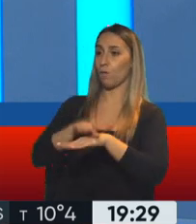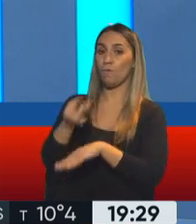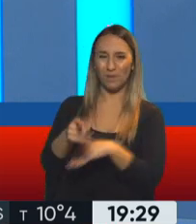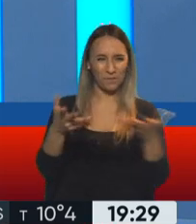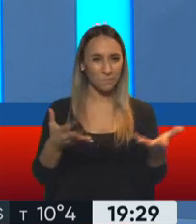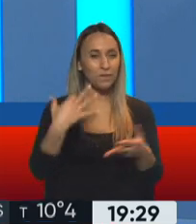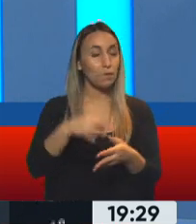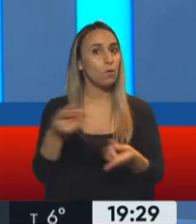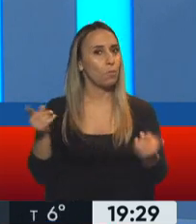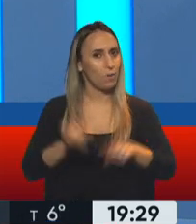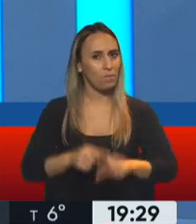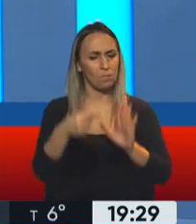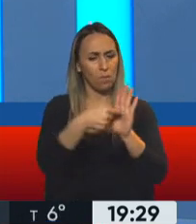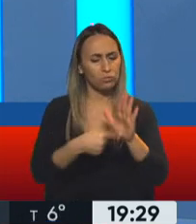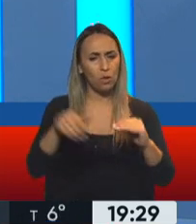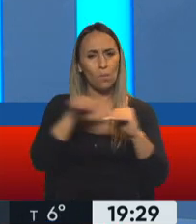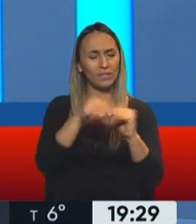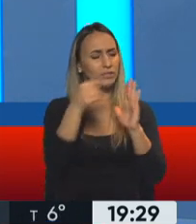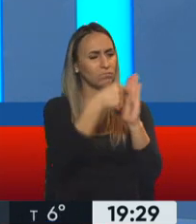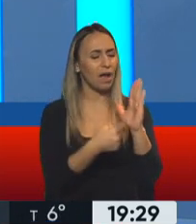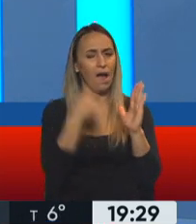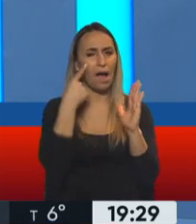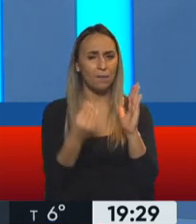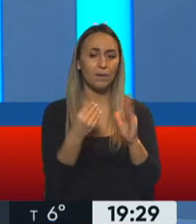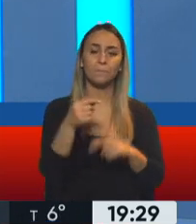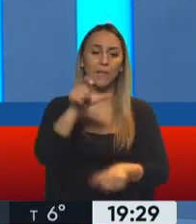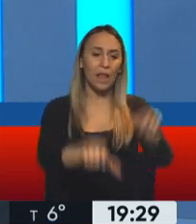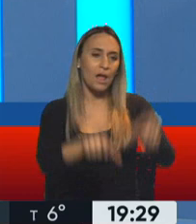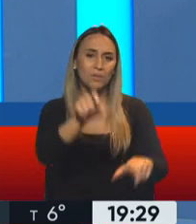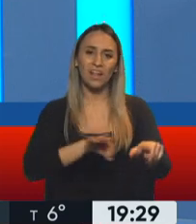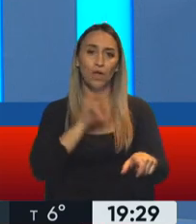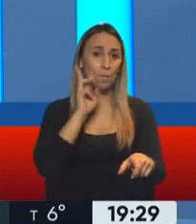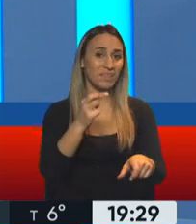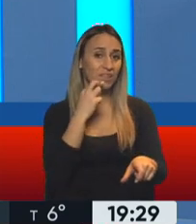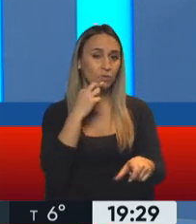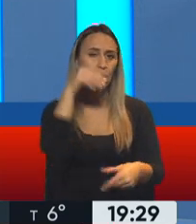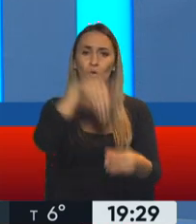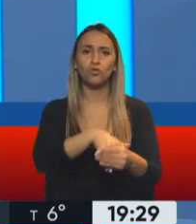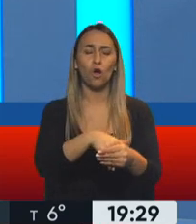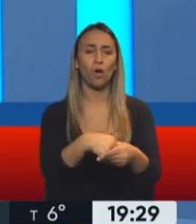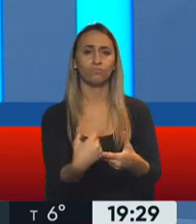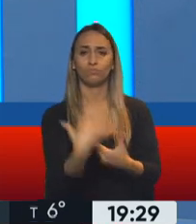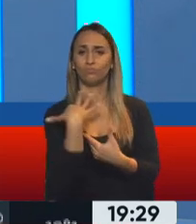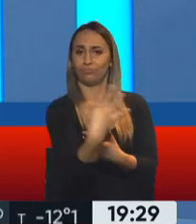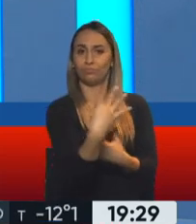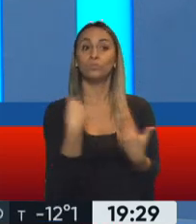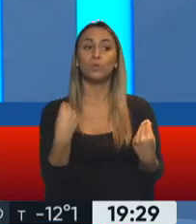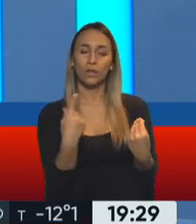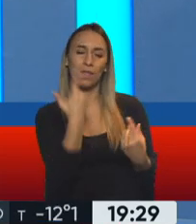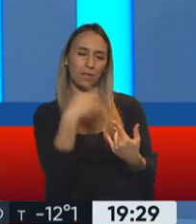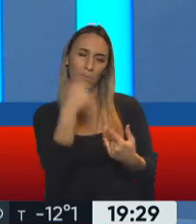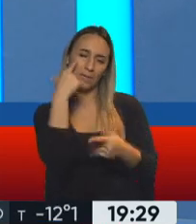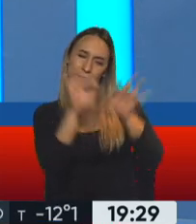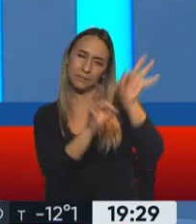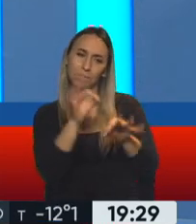volver a las bases, digamos, preguntarse qué es lo que votó en 2019 la gente después de atravesar una de las peores crisis, qué es lo que